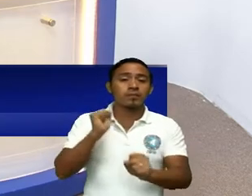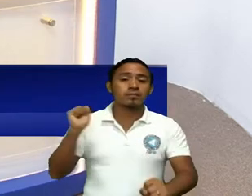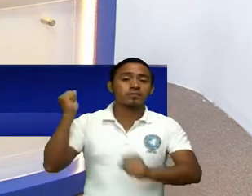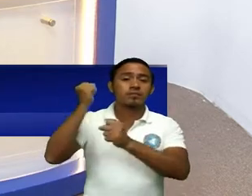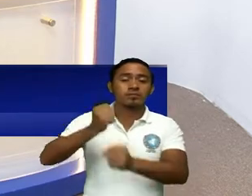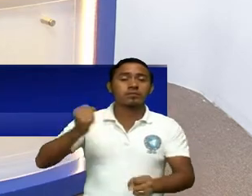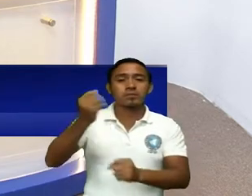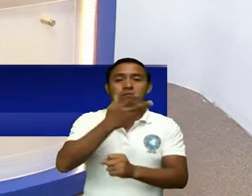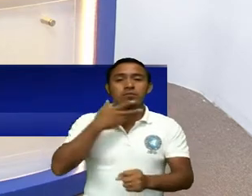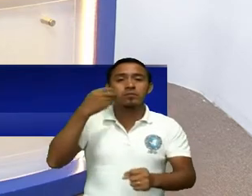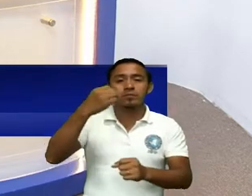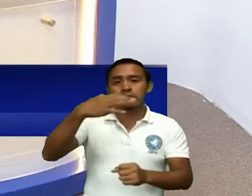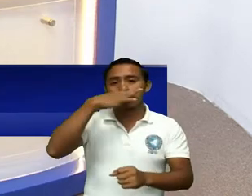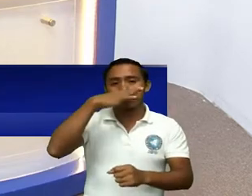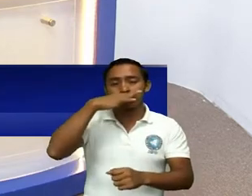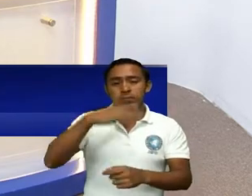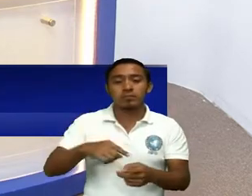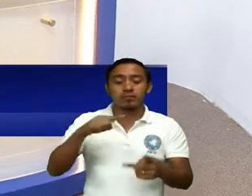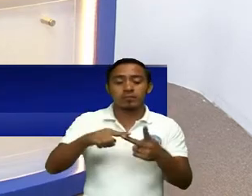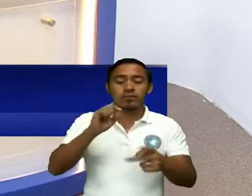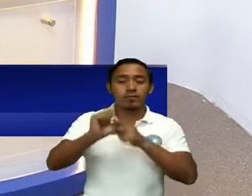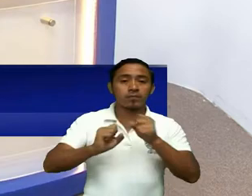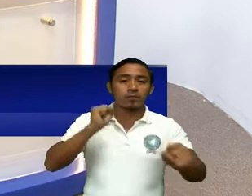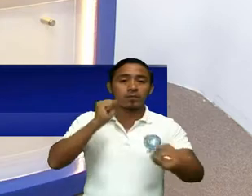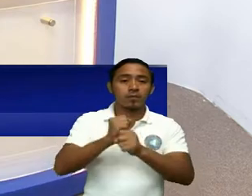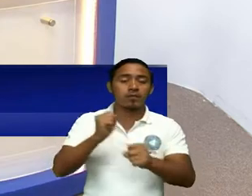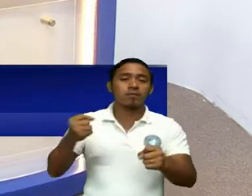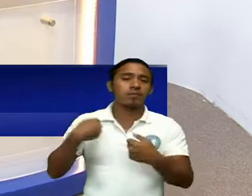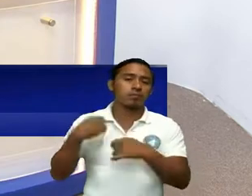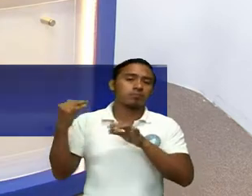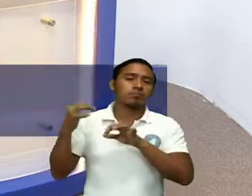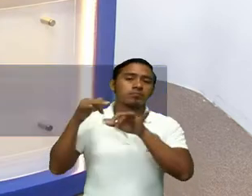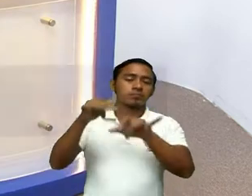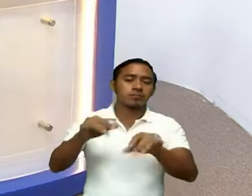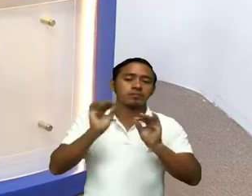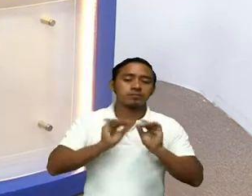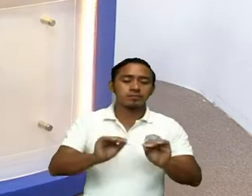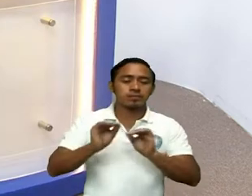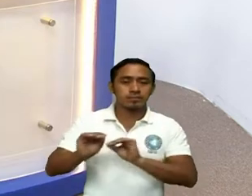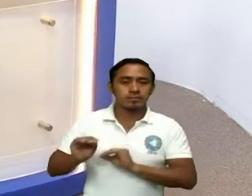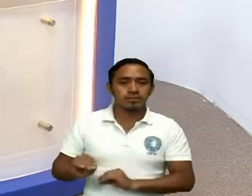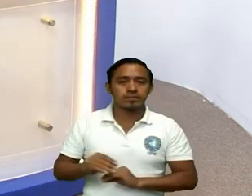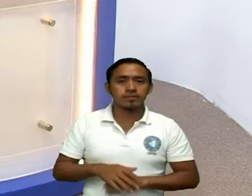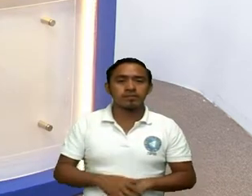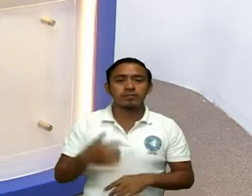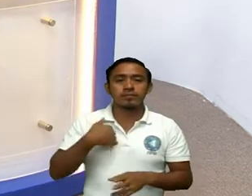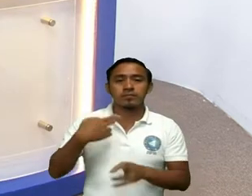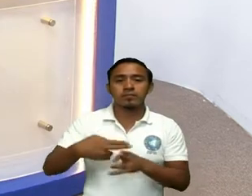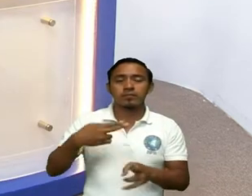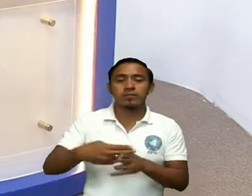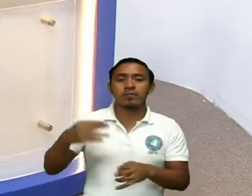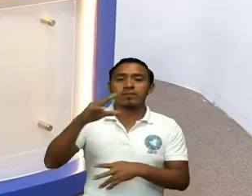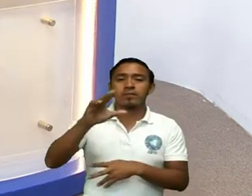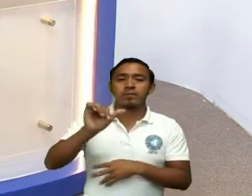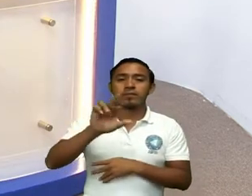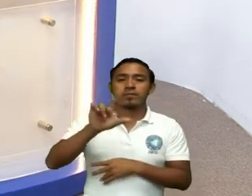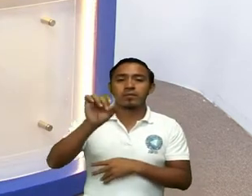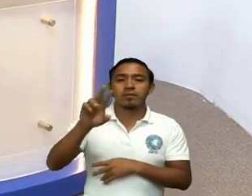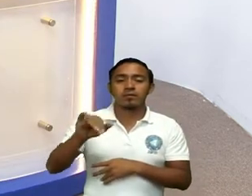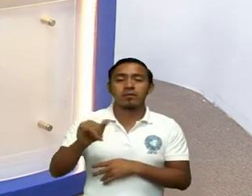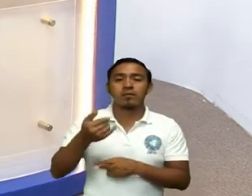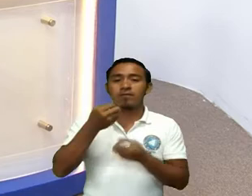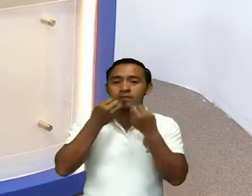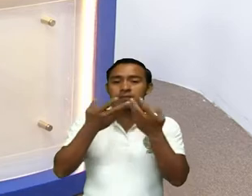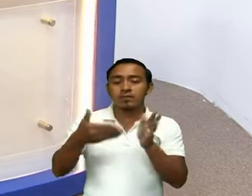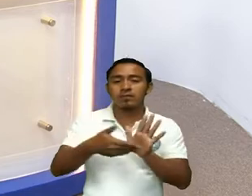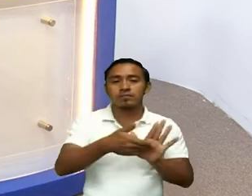de la Juventud Sandinista y un aniversario más de la épica cruzada de alfabetización. Soy Carolina Mayorga e iniciamos nuestras